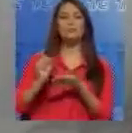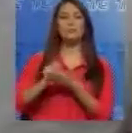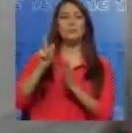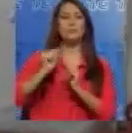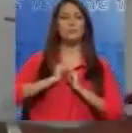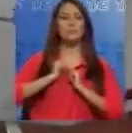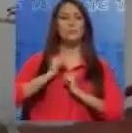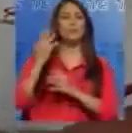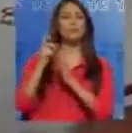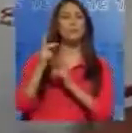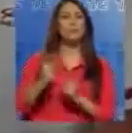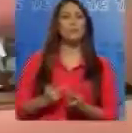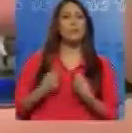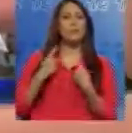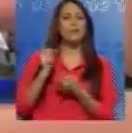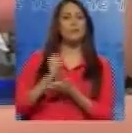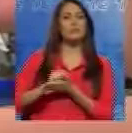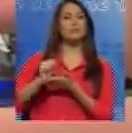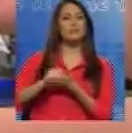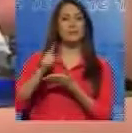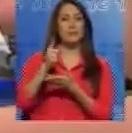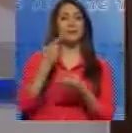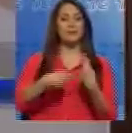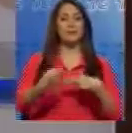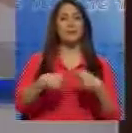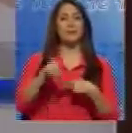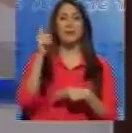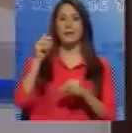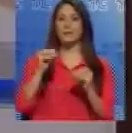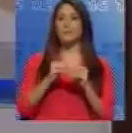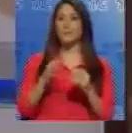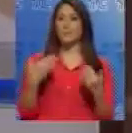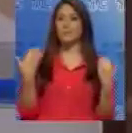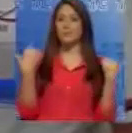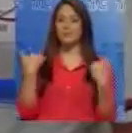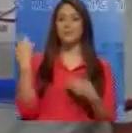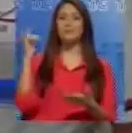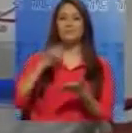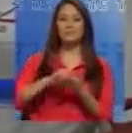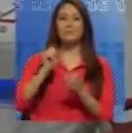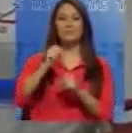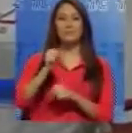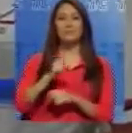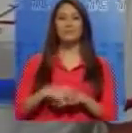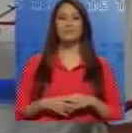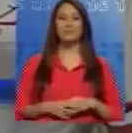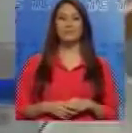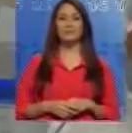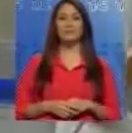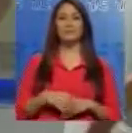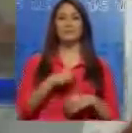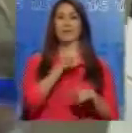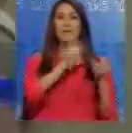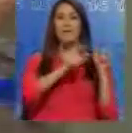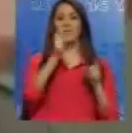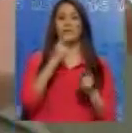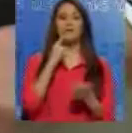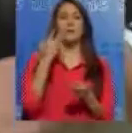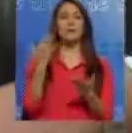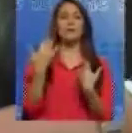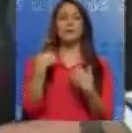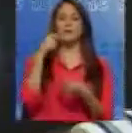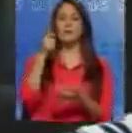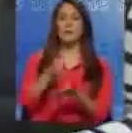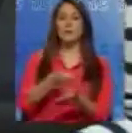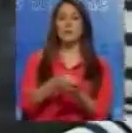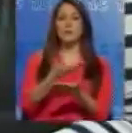El público religioso pues está muy emocionado de la venida del Papa. Hemos recibido bastantes pedidos. La emoción por la